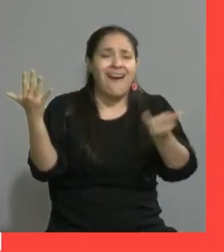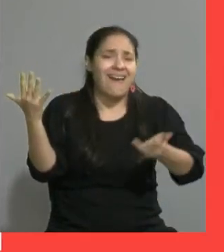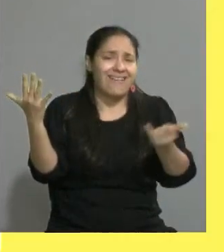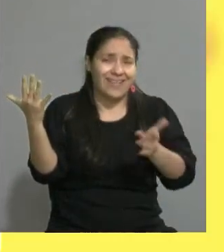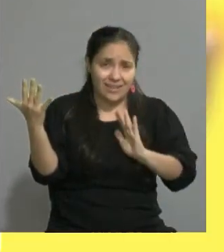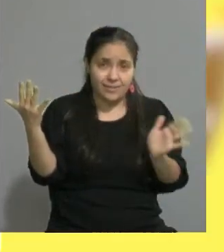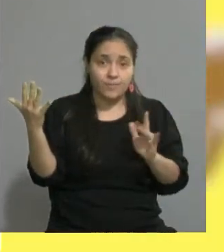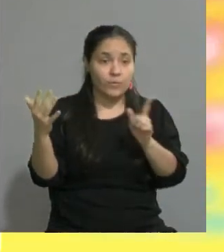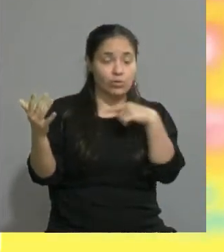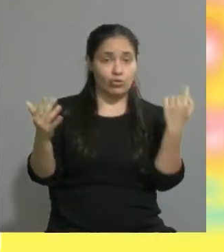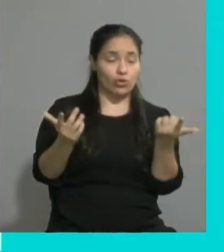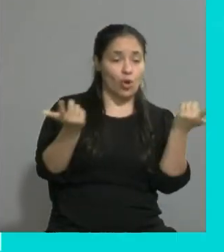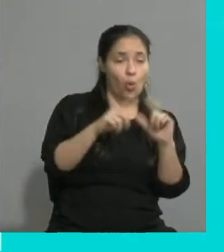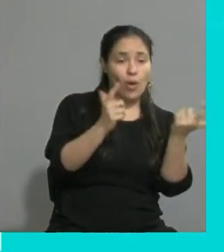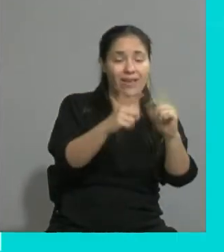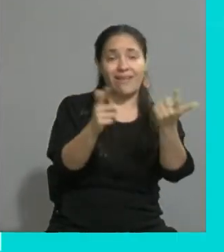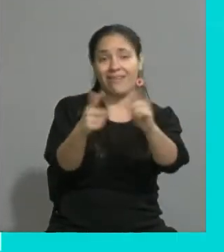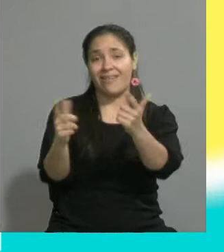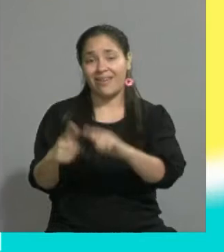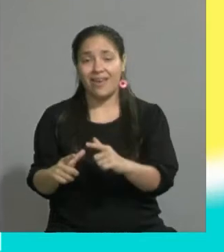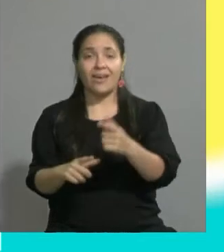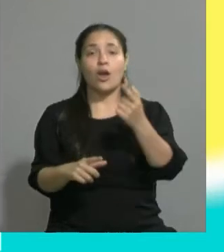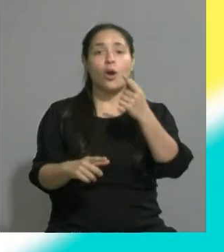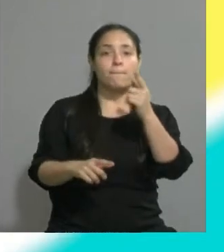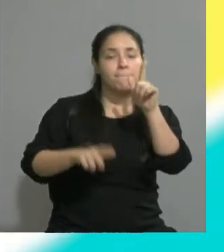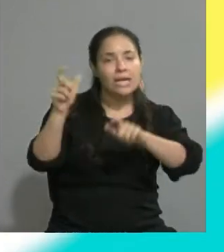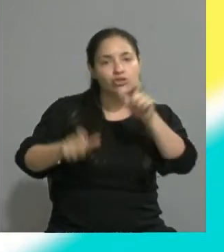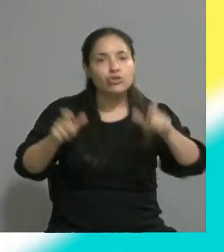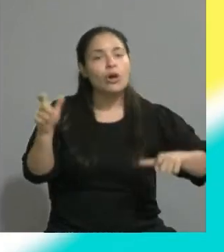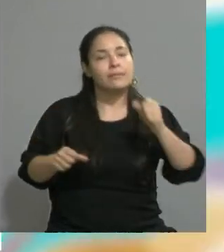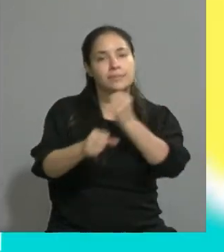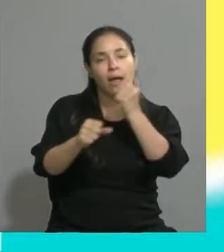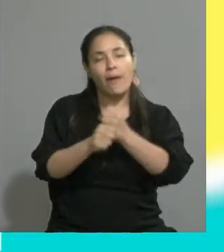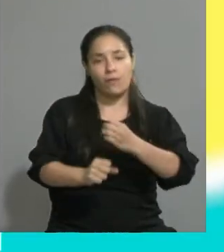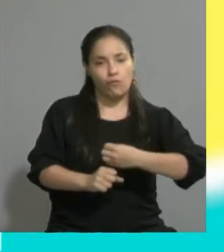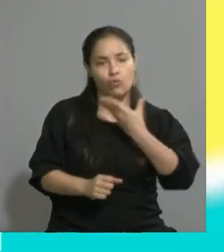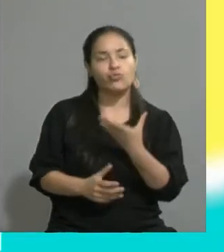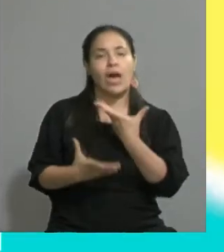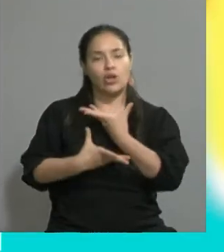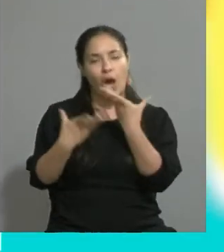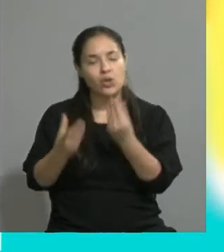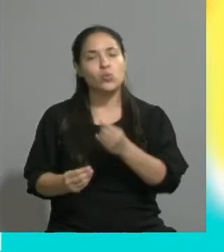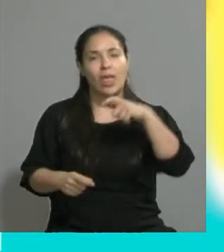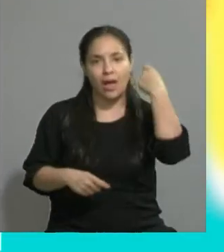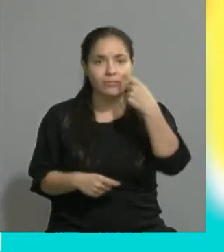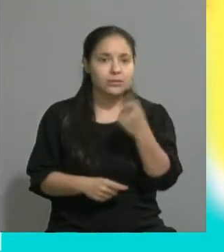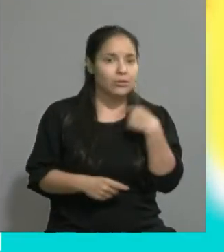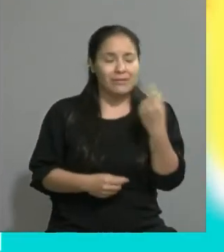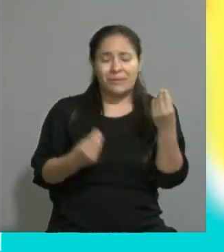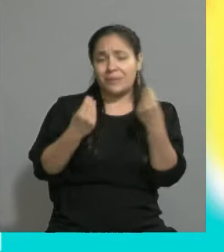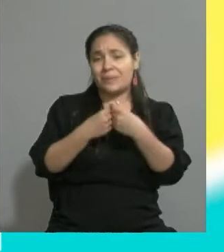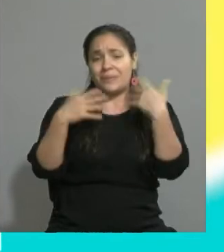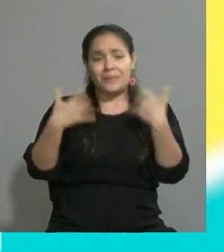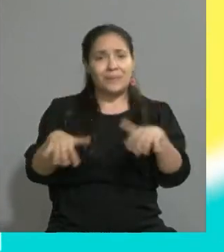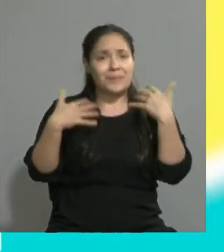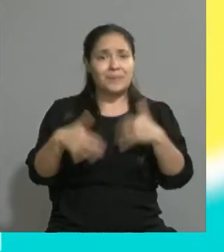Las ONG y todo el mundo que es rescatista, voluntario, etcétera, estamos abrumados,